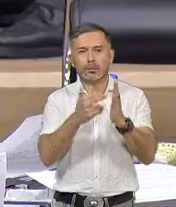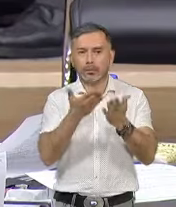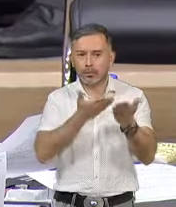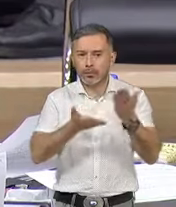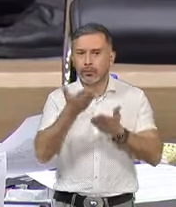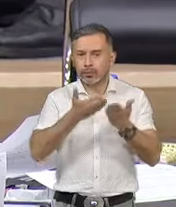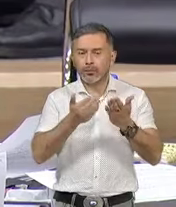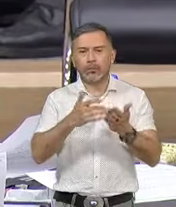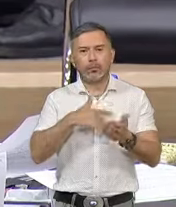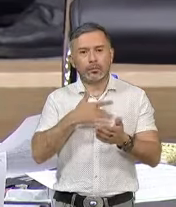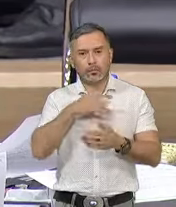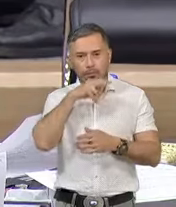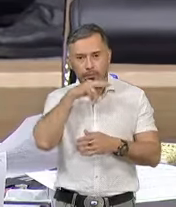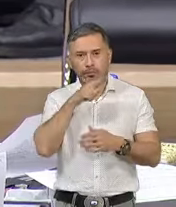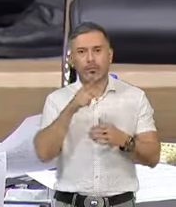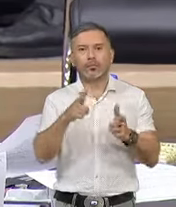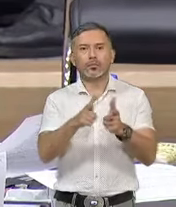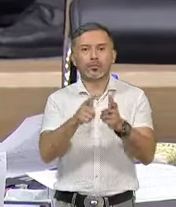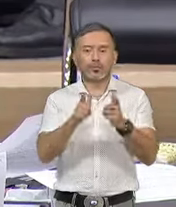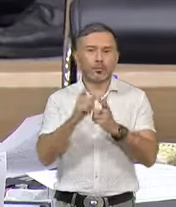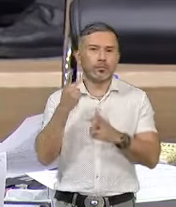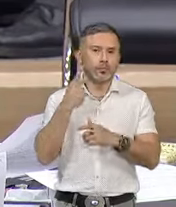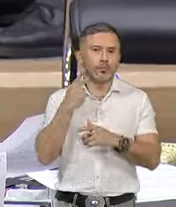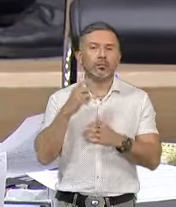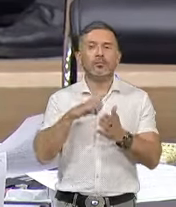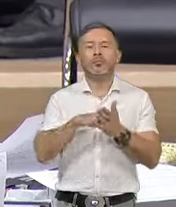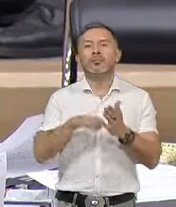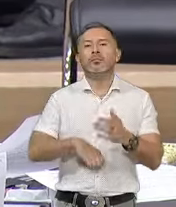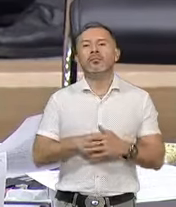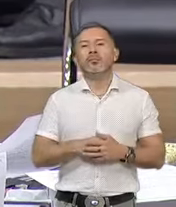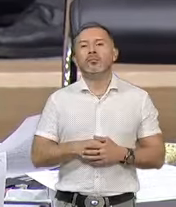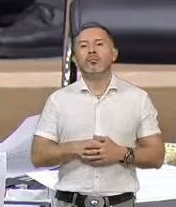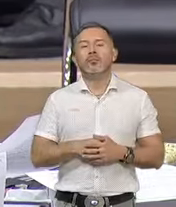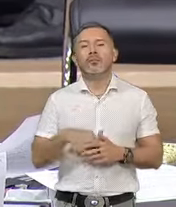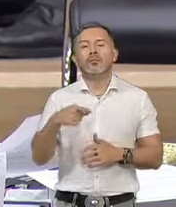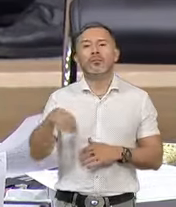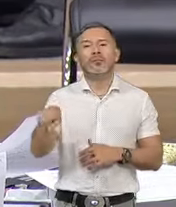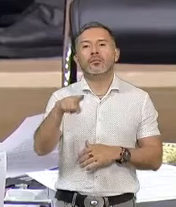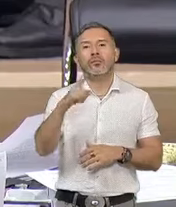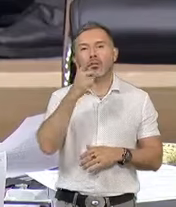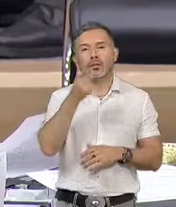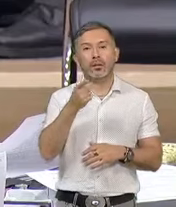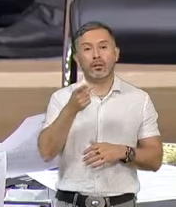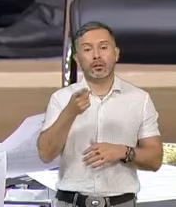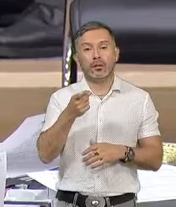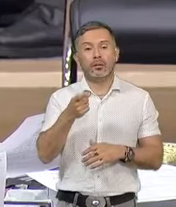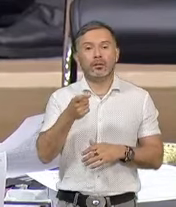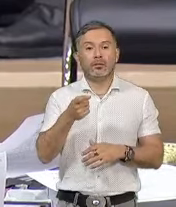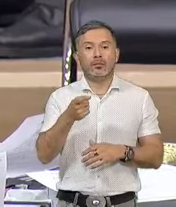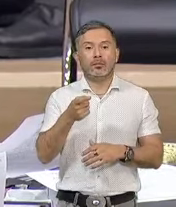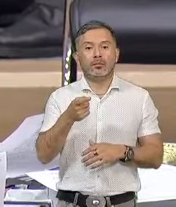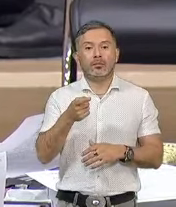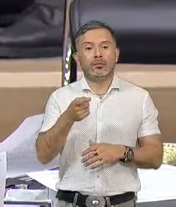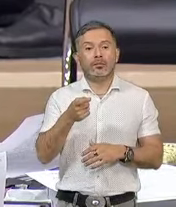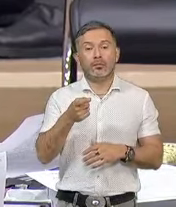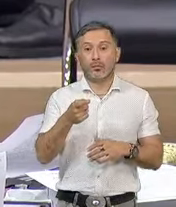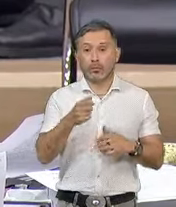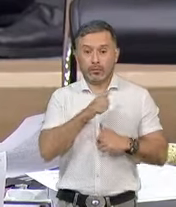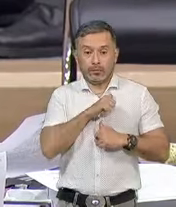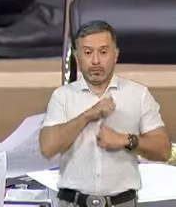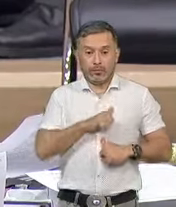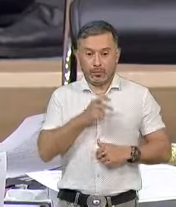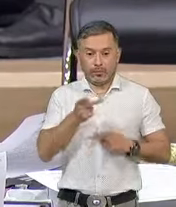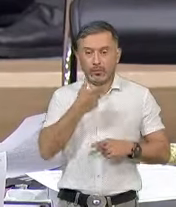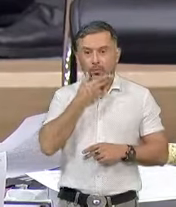preocupaciones que nos dijeron los partidos políticos por ejemplo que no le quitaran el protagonismo eh los moderadores las